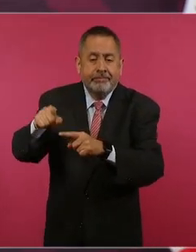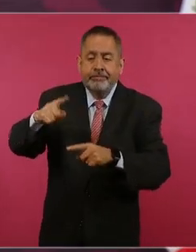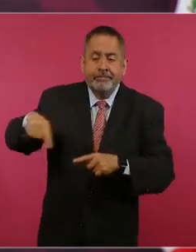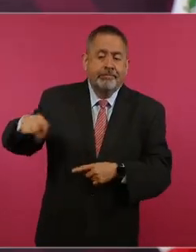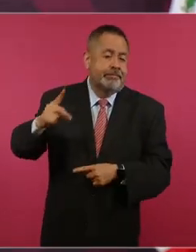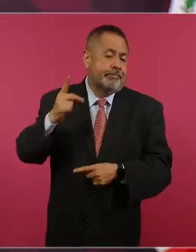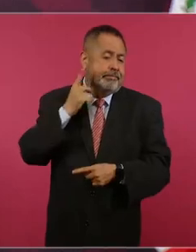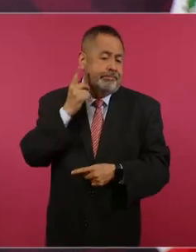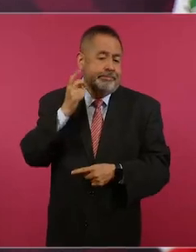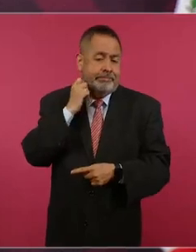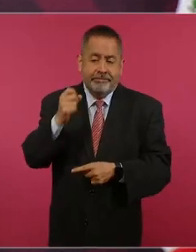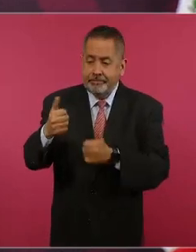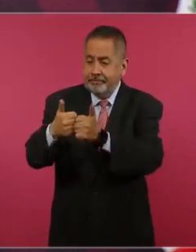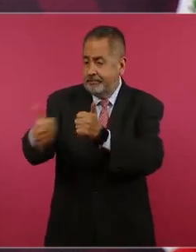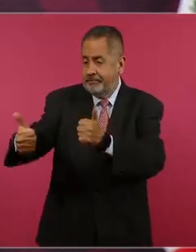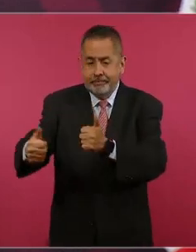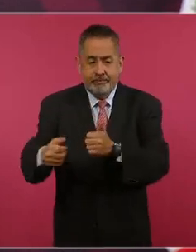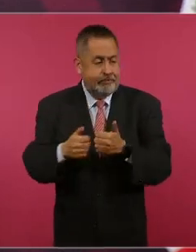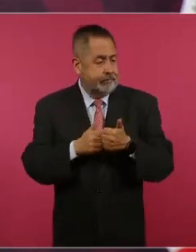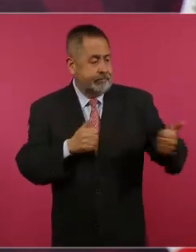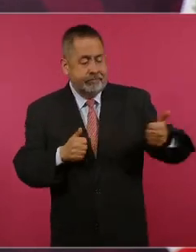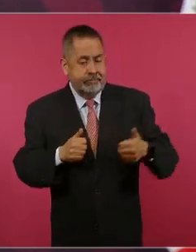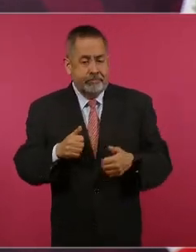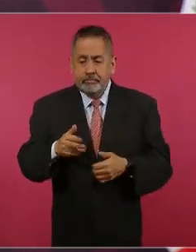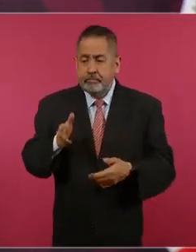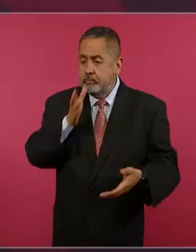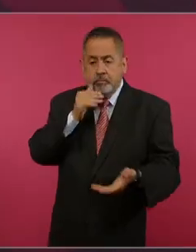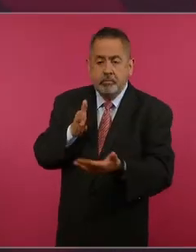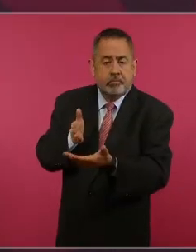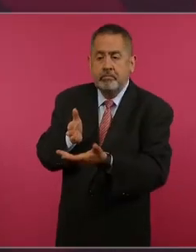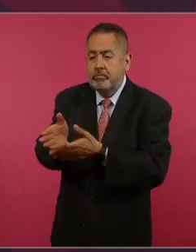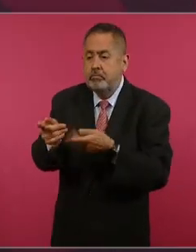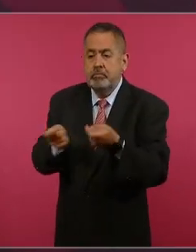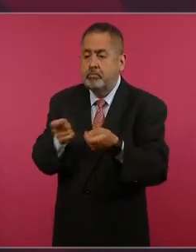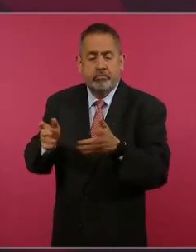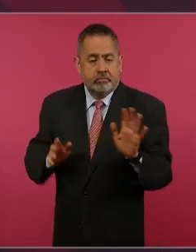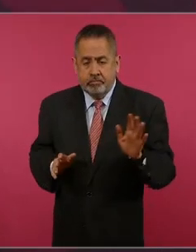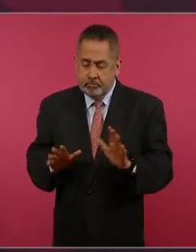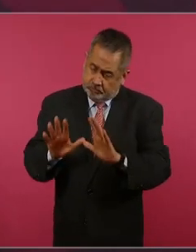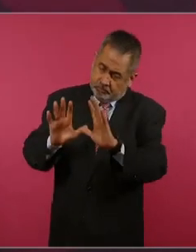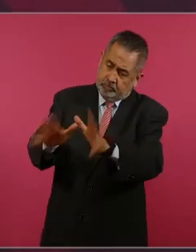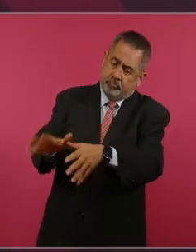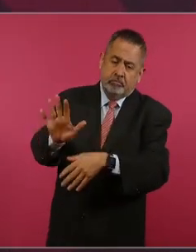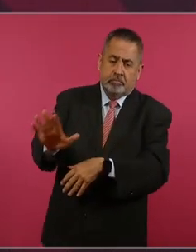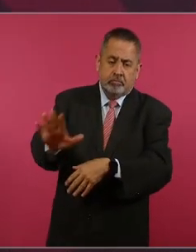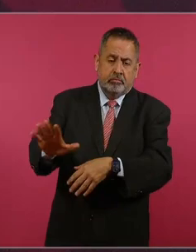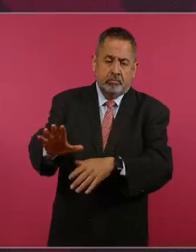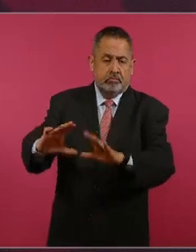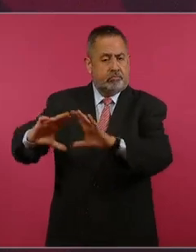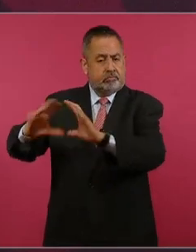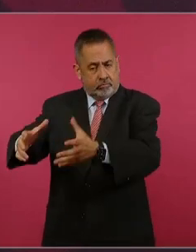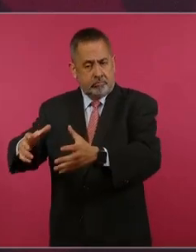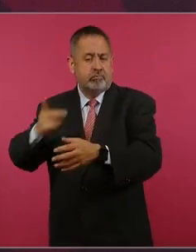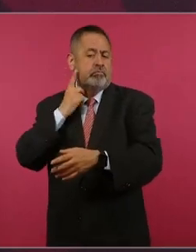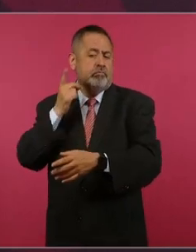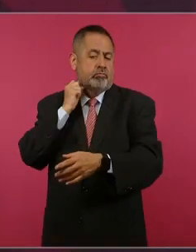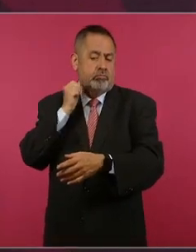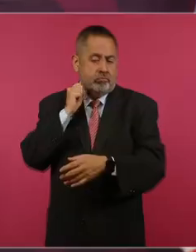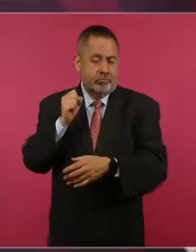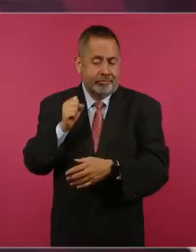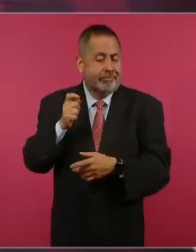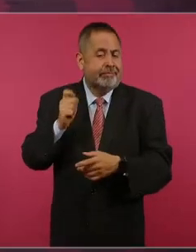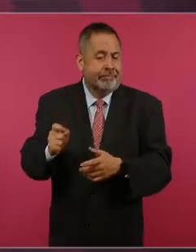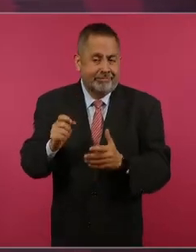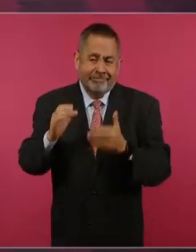por un poder independiente, autónomo, que es el Poder Legislativo. Estamos hablando de la